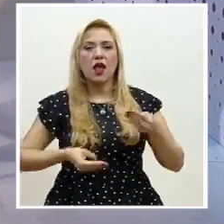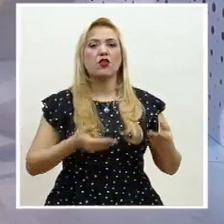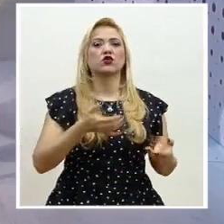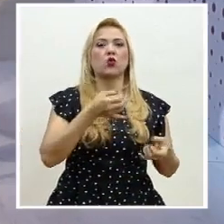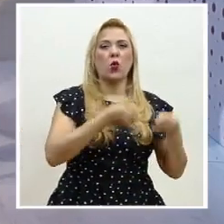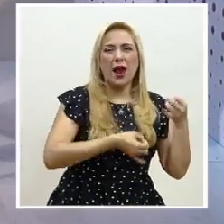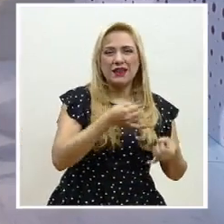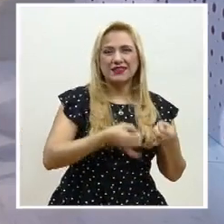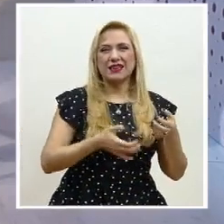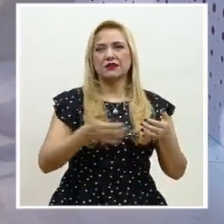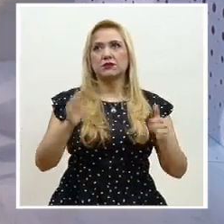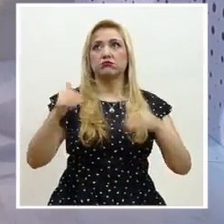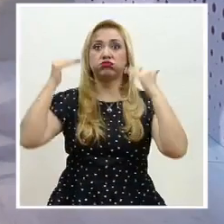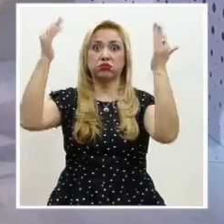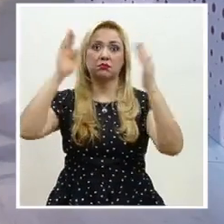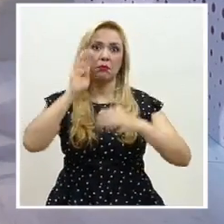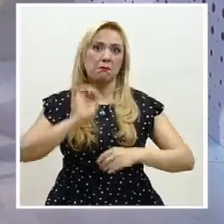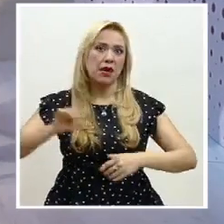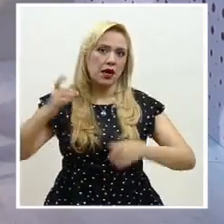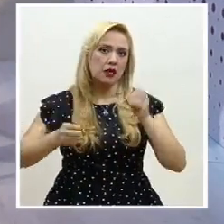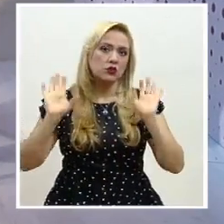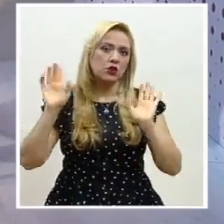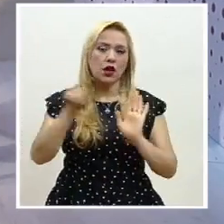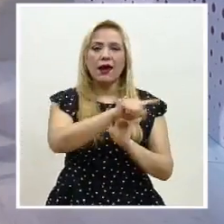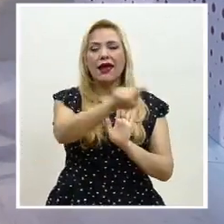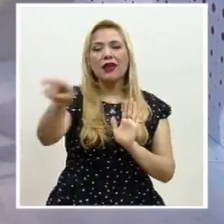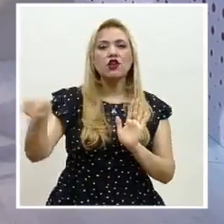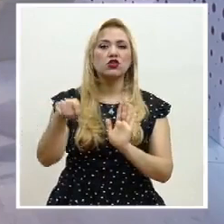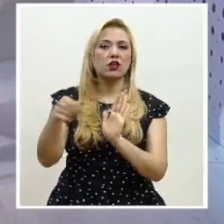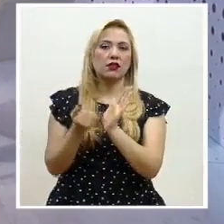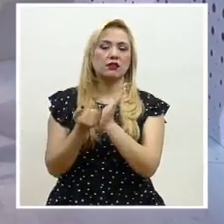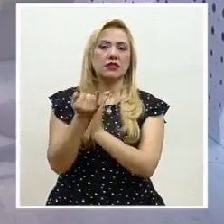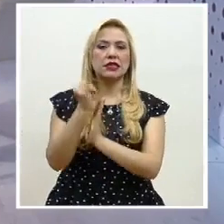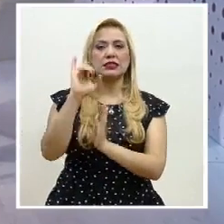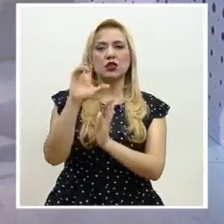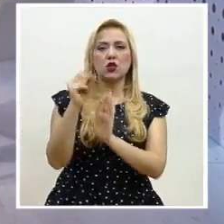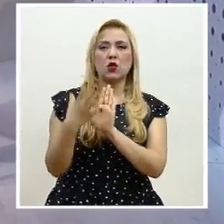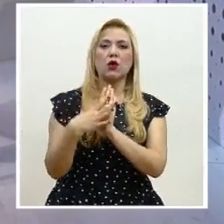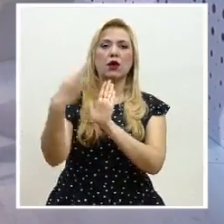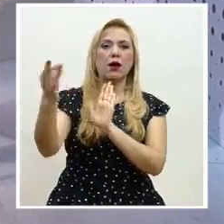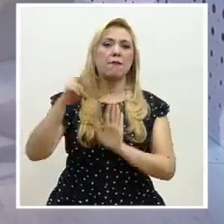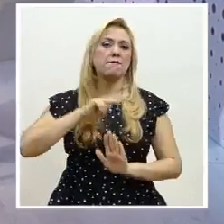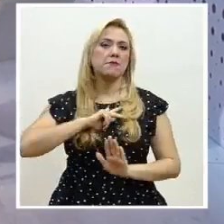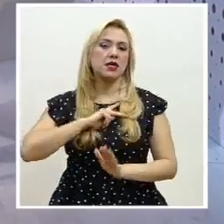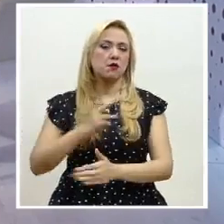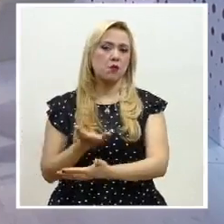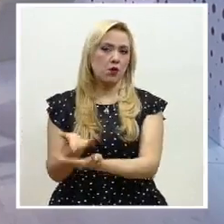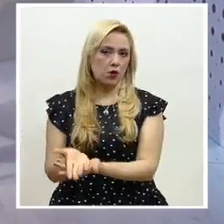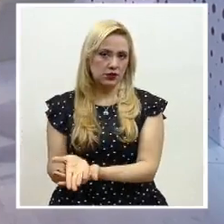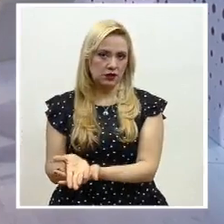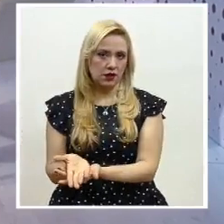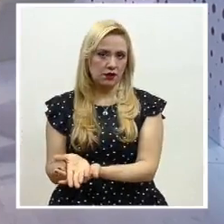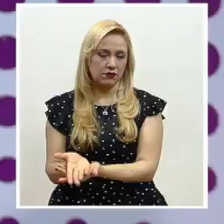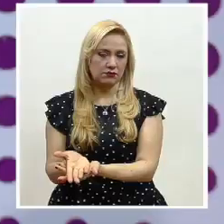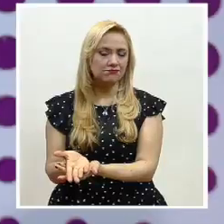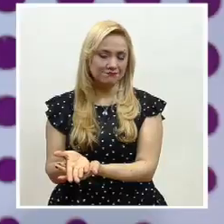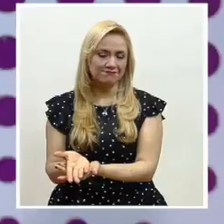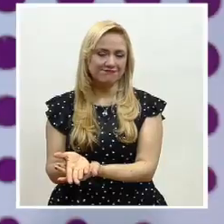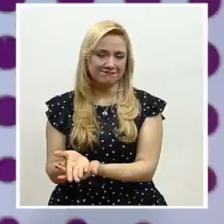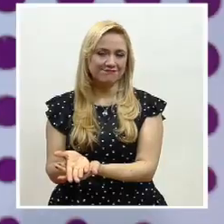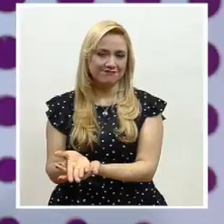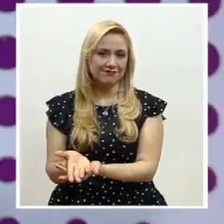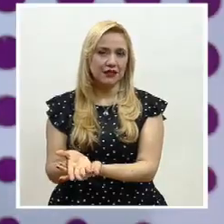ministros decidirán si acogen esa propuesta, ¿no? Y quizás una dificultad que también puede dar es tener esa capacidad